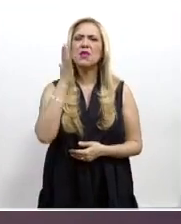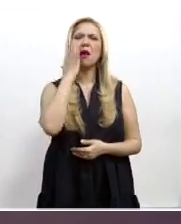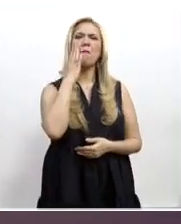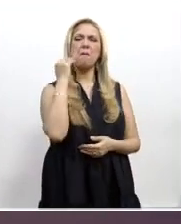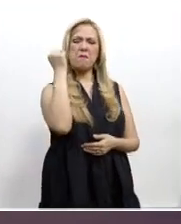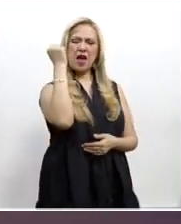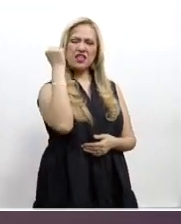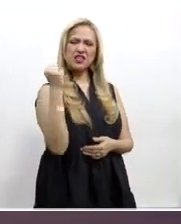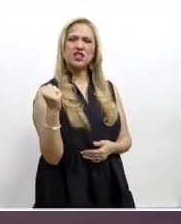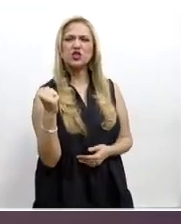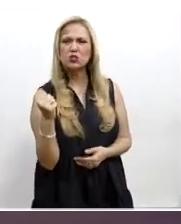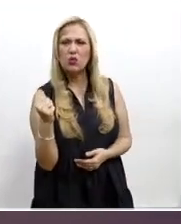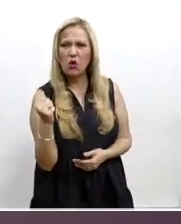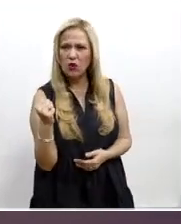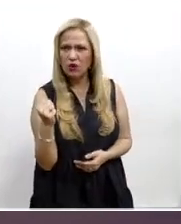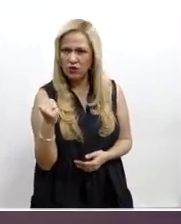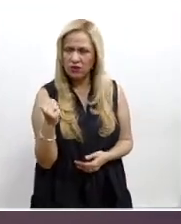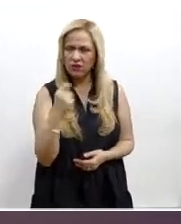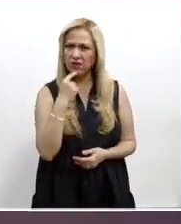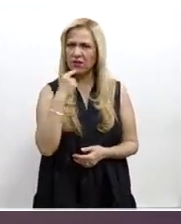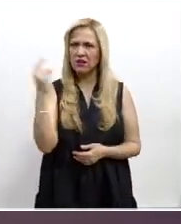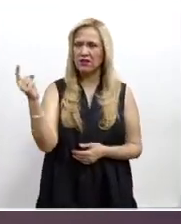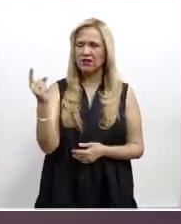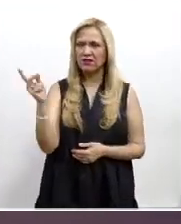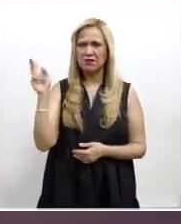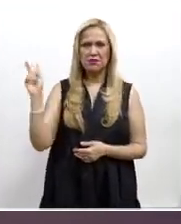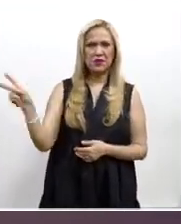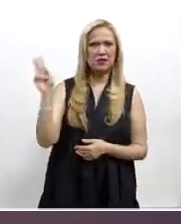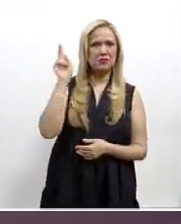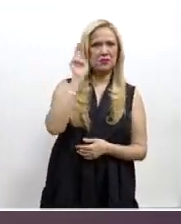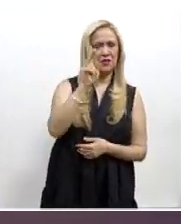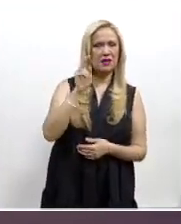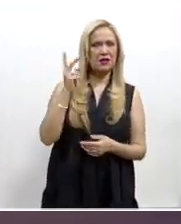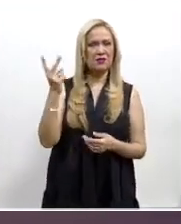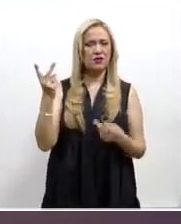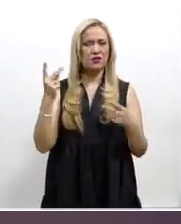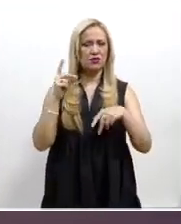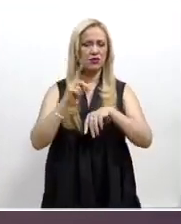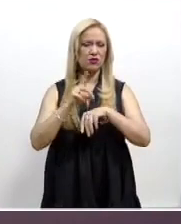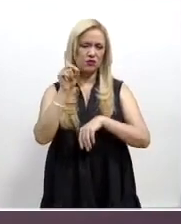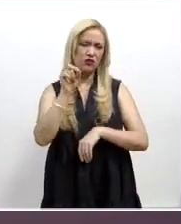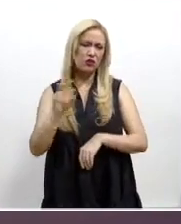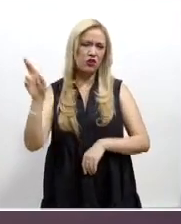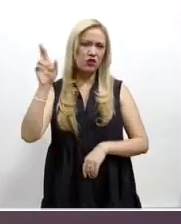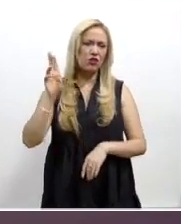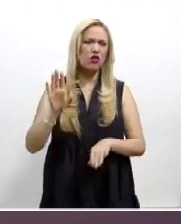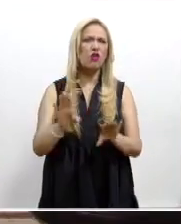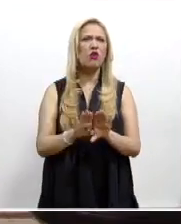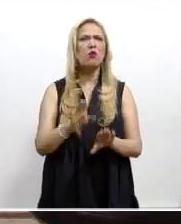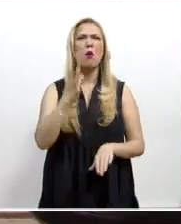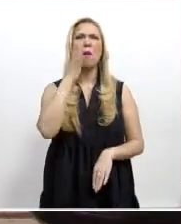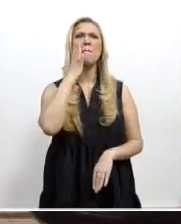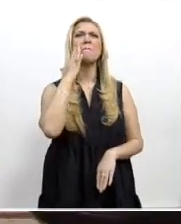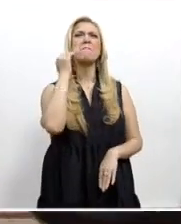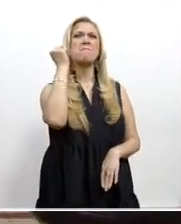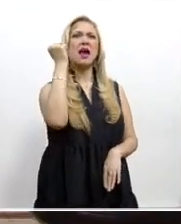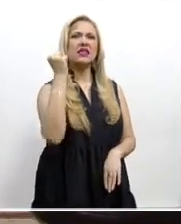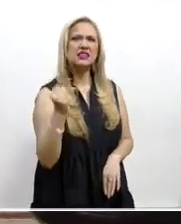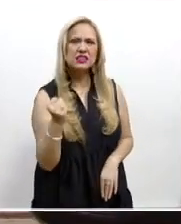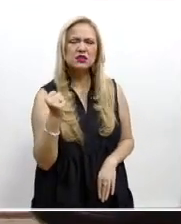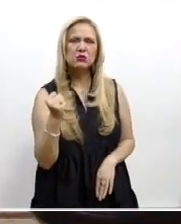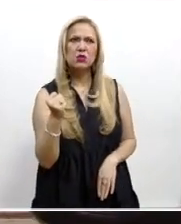machismo, como decía el doctor, como de esta deconstrucción del machismo, como que se ha ido adaptando,